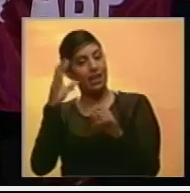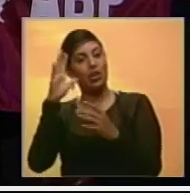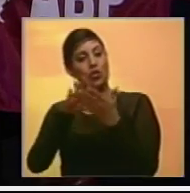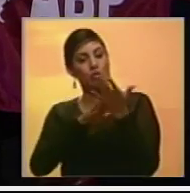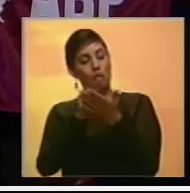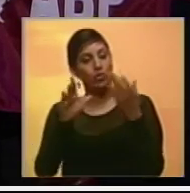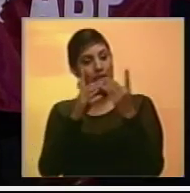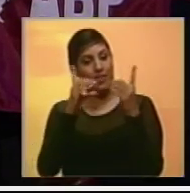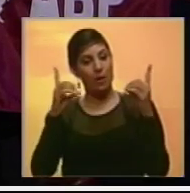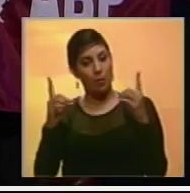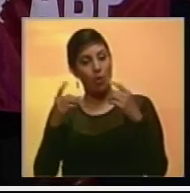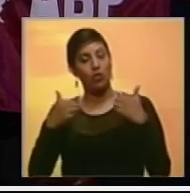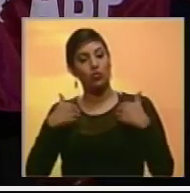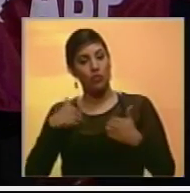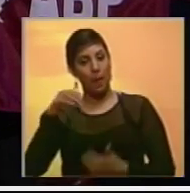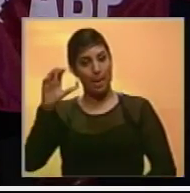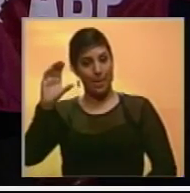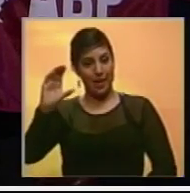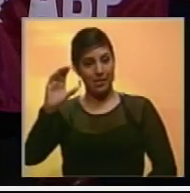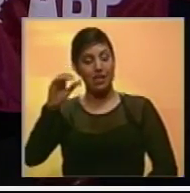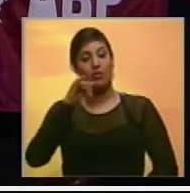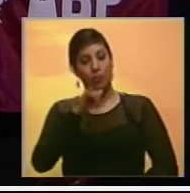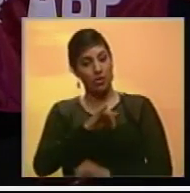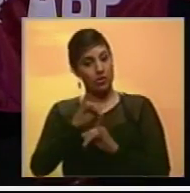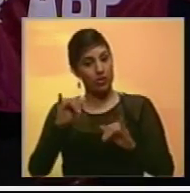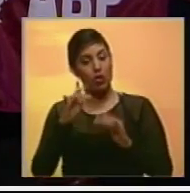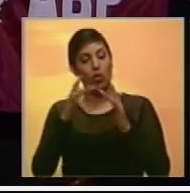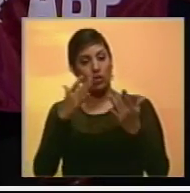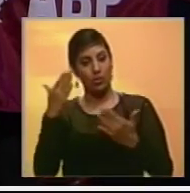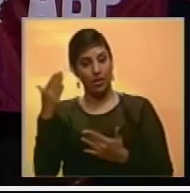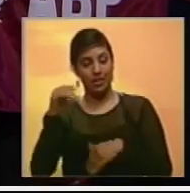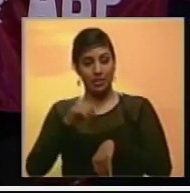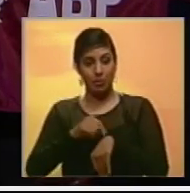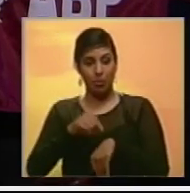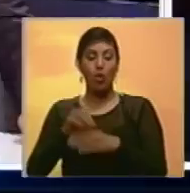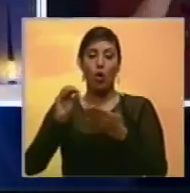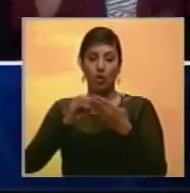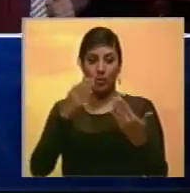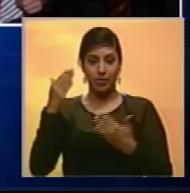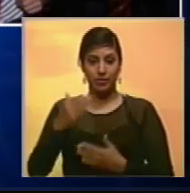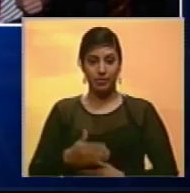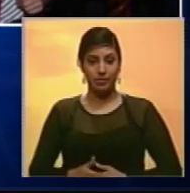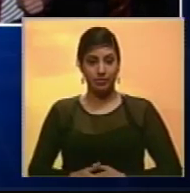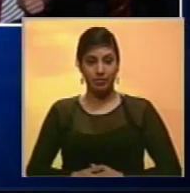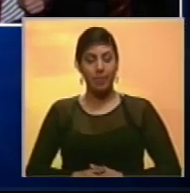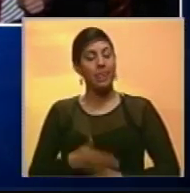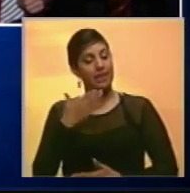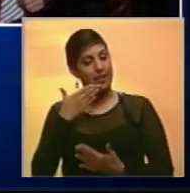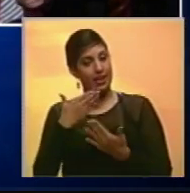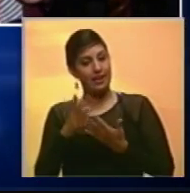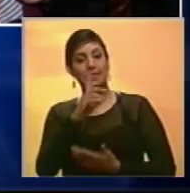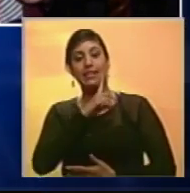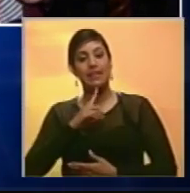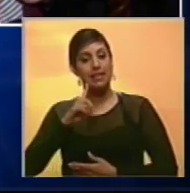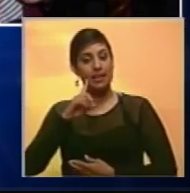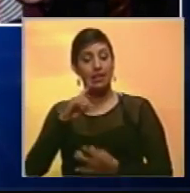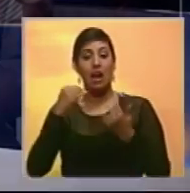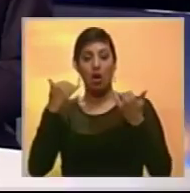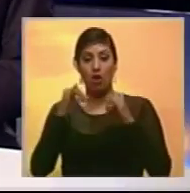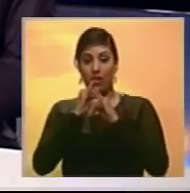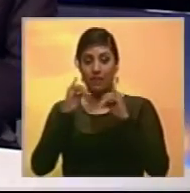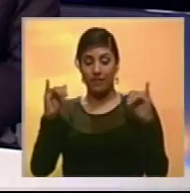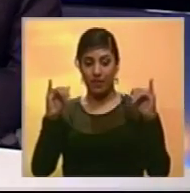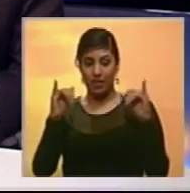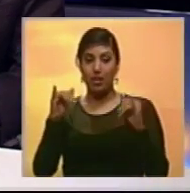salida democrática a la crisis que vive el país. Esta es la información que podemos adelantar por los momentos. Regresamos el pasado. Muchísimas gracias, Diana. Amigos, y de esta